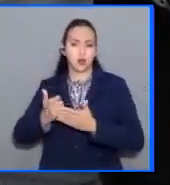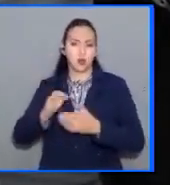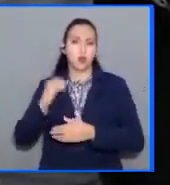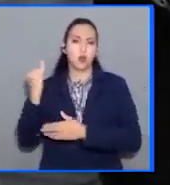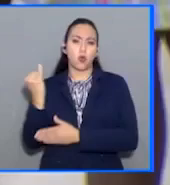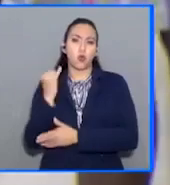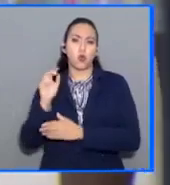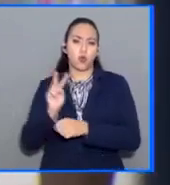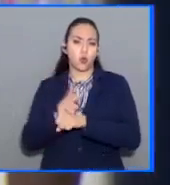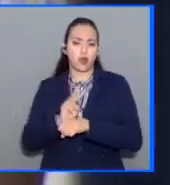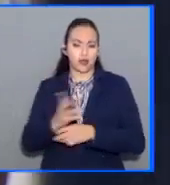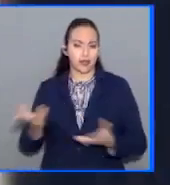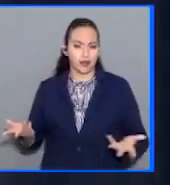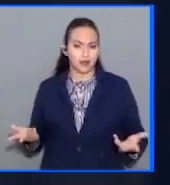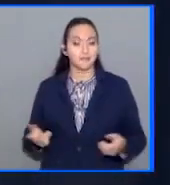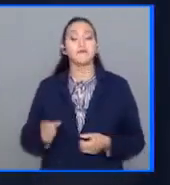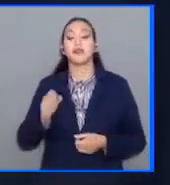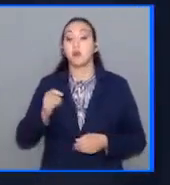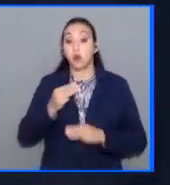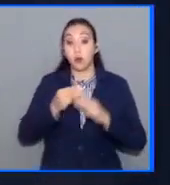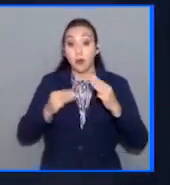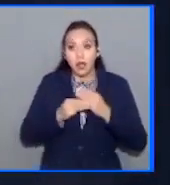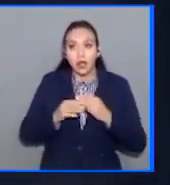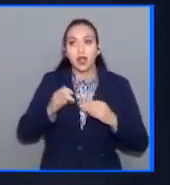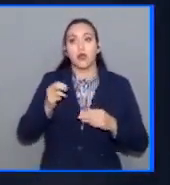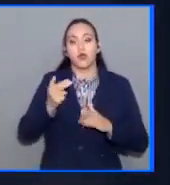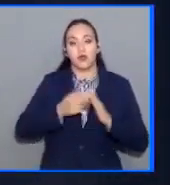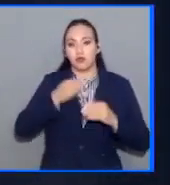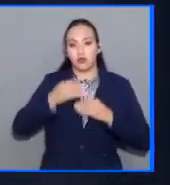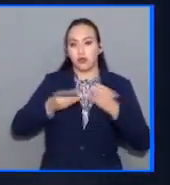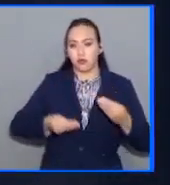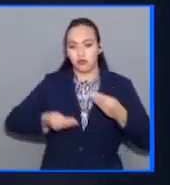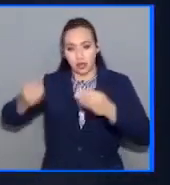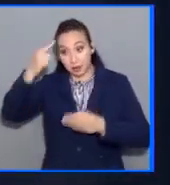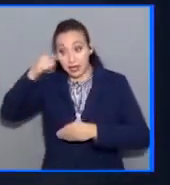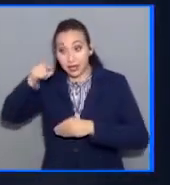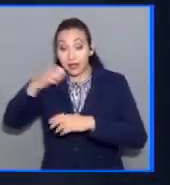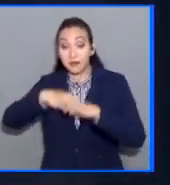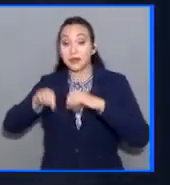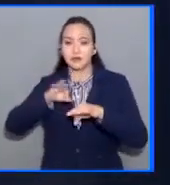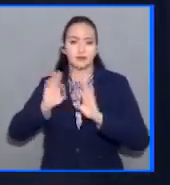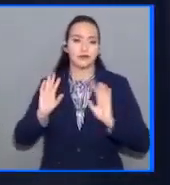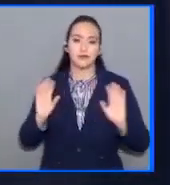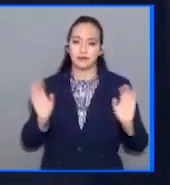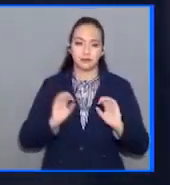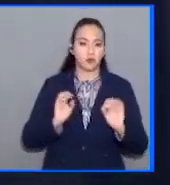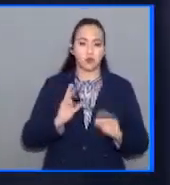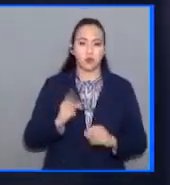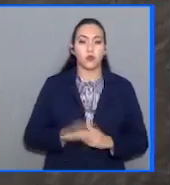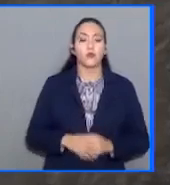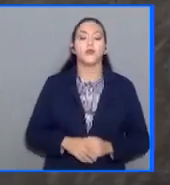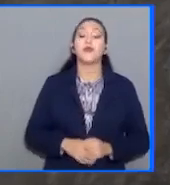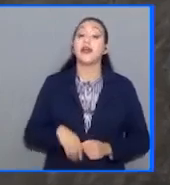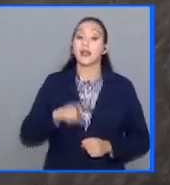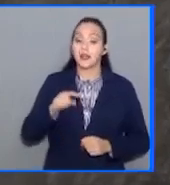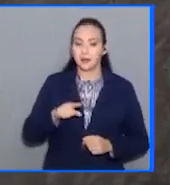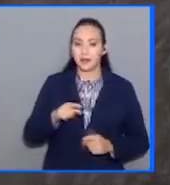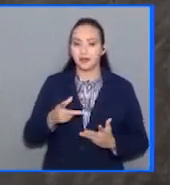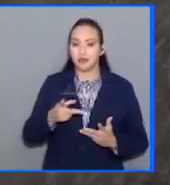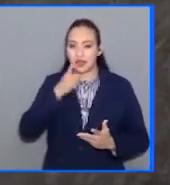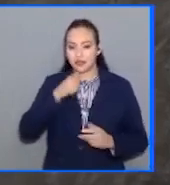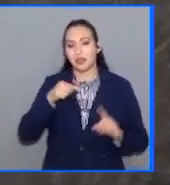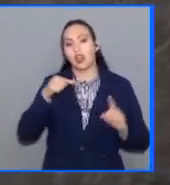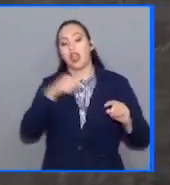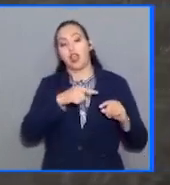el material y utensilios para la prestación del servicio. Además, no puede considerarse como responsable